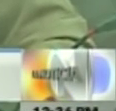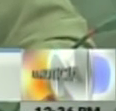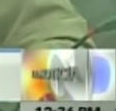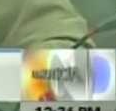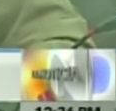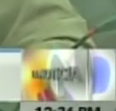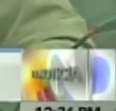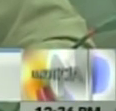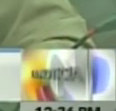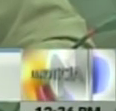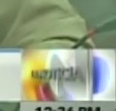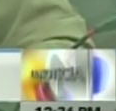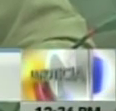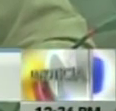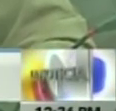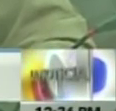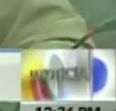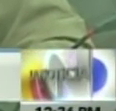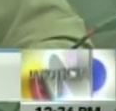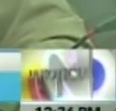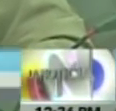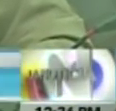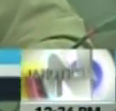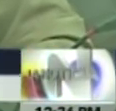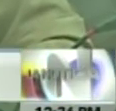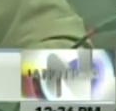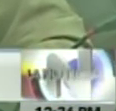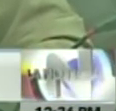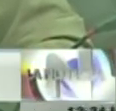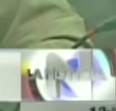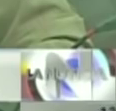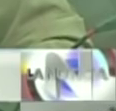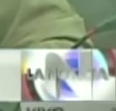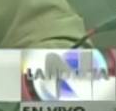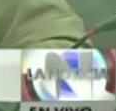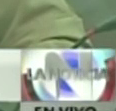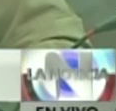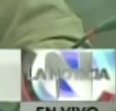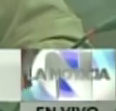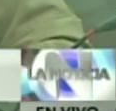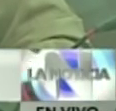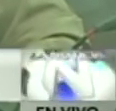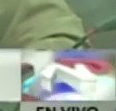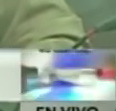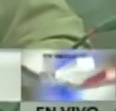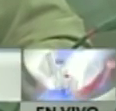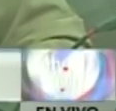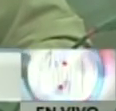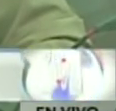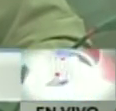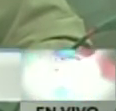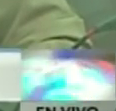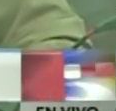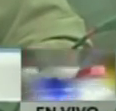sexteto del grupo Mango. Y además, bueno, tratando muchos temas que tienen que ver con la vida de nuestra